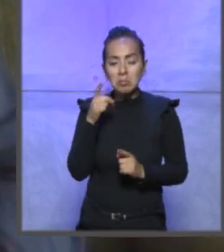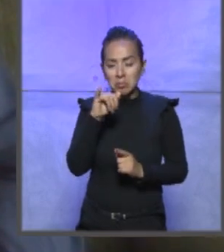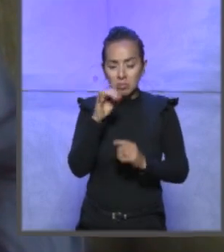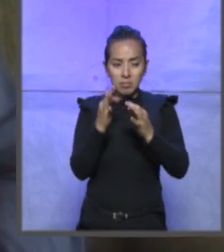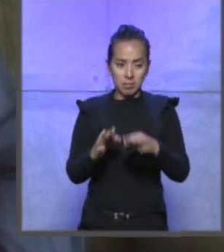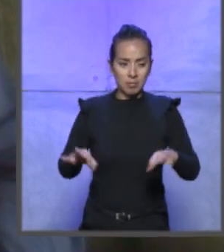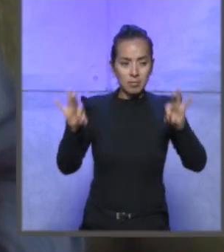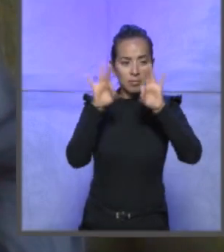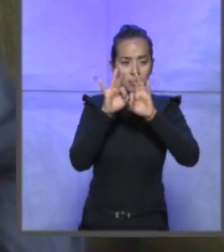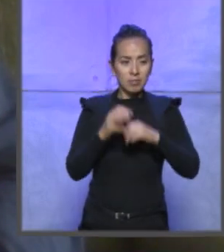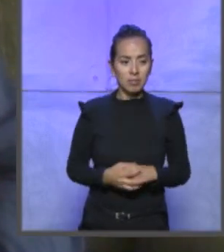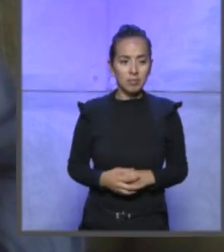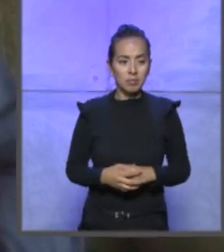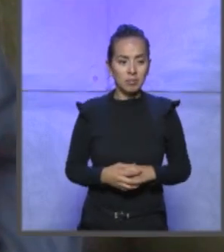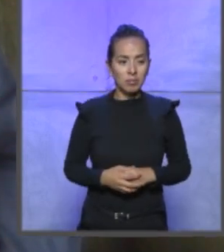es fundamental.